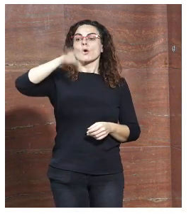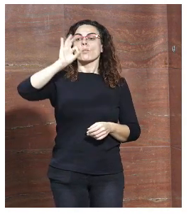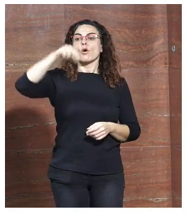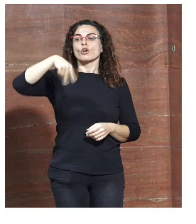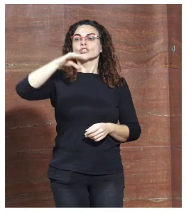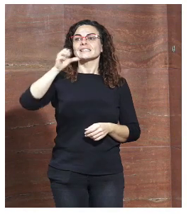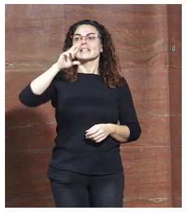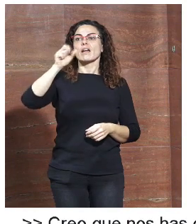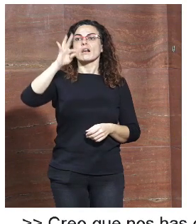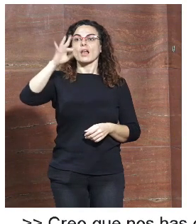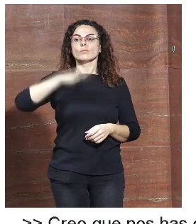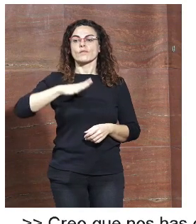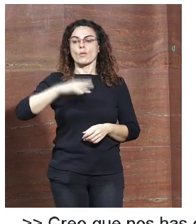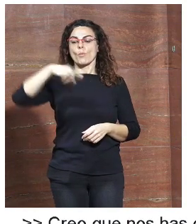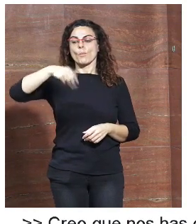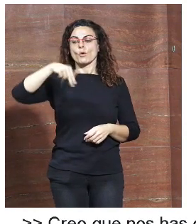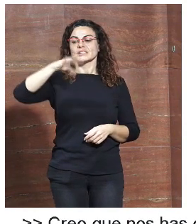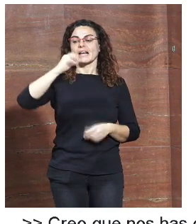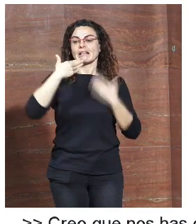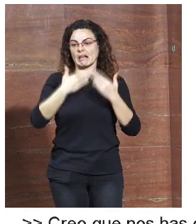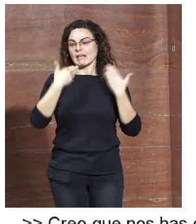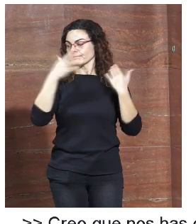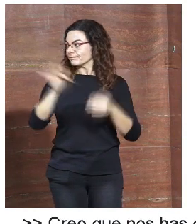Por favor, Montserrat García, adelante.